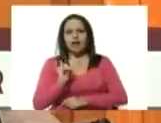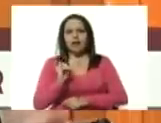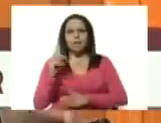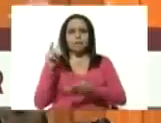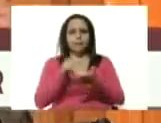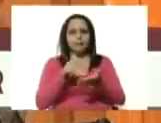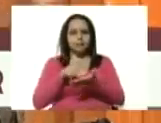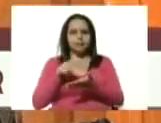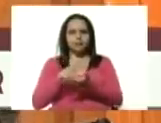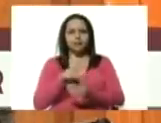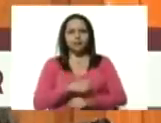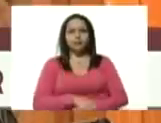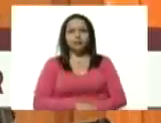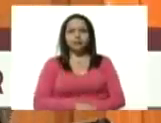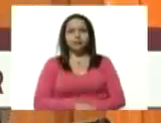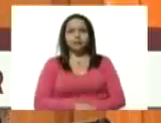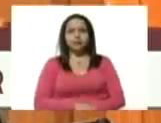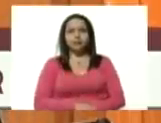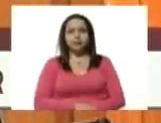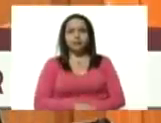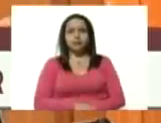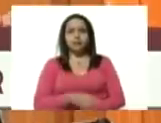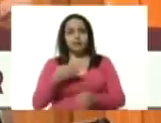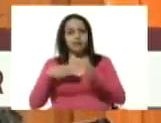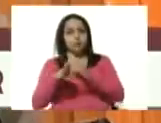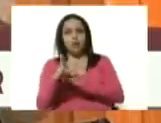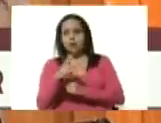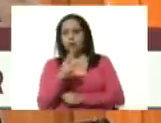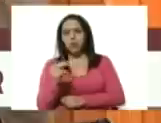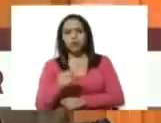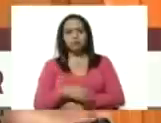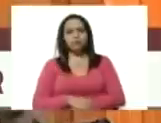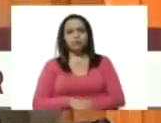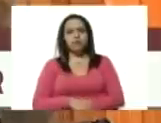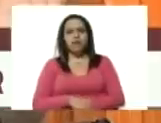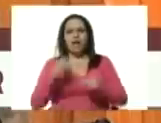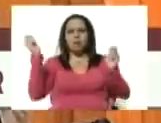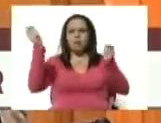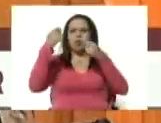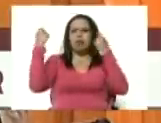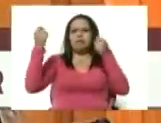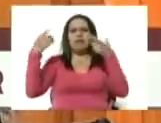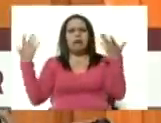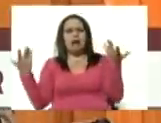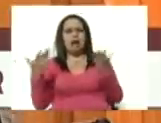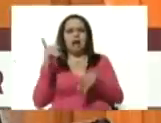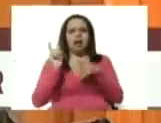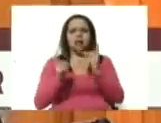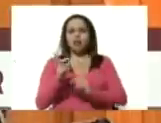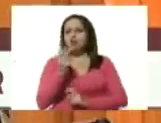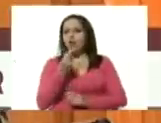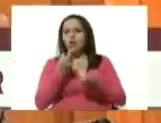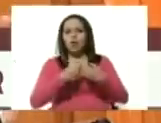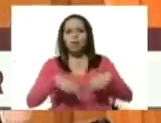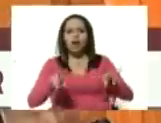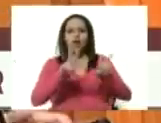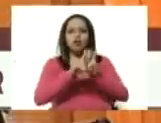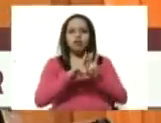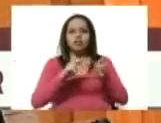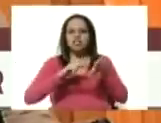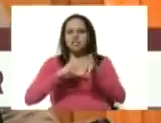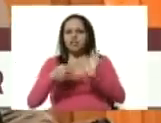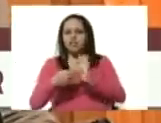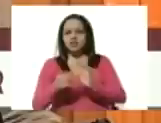Y entonces entre ellas lo que iban no era a protestar aquella cosa, sino los valores que representaba